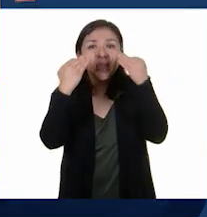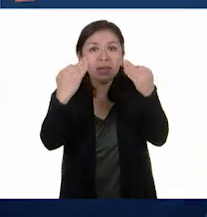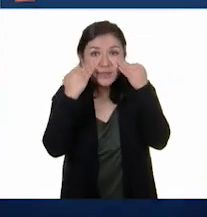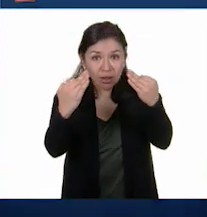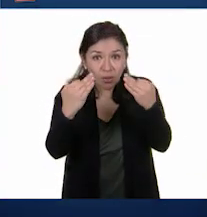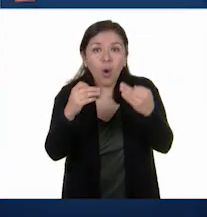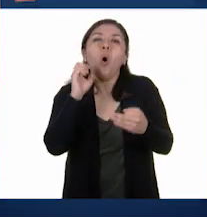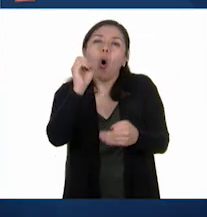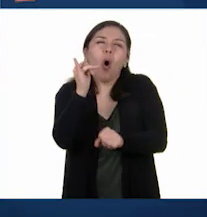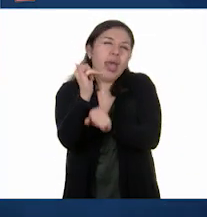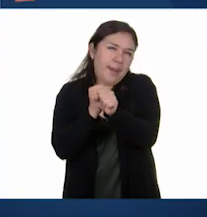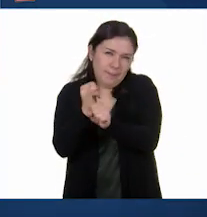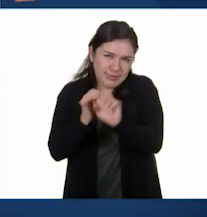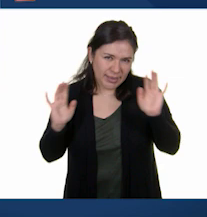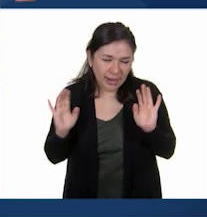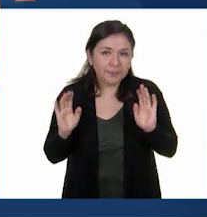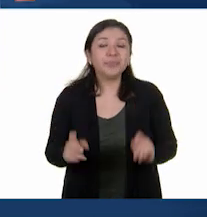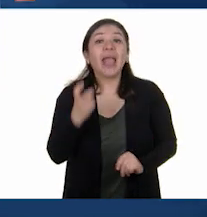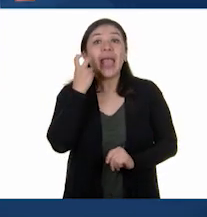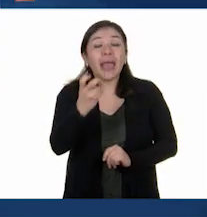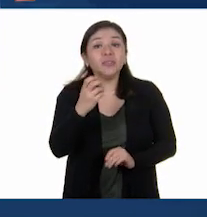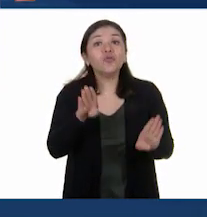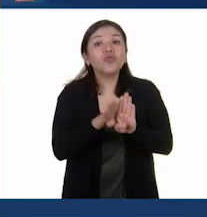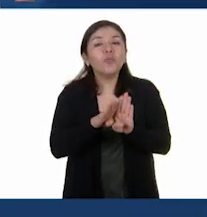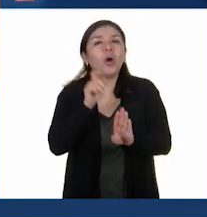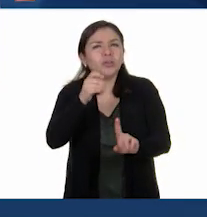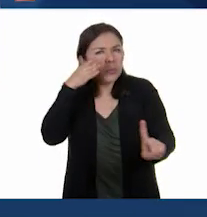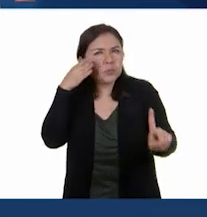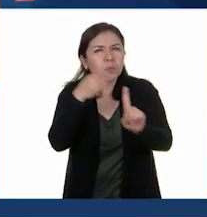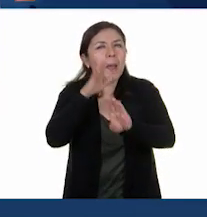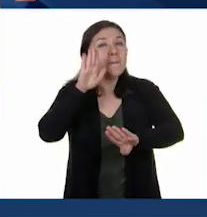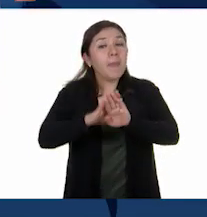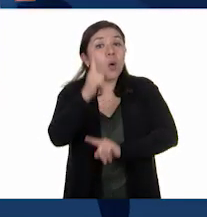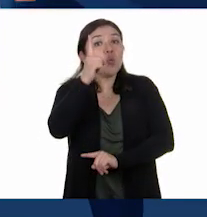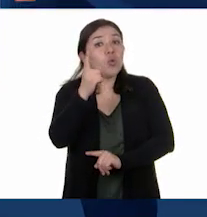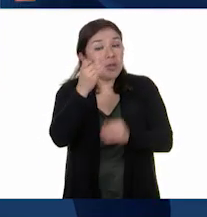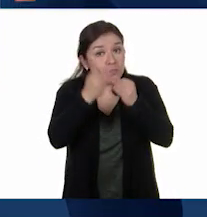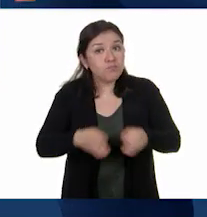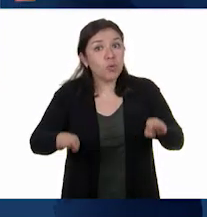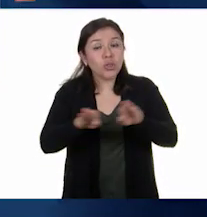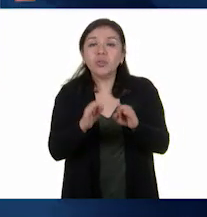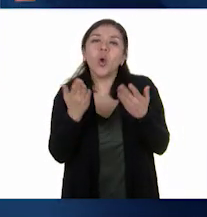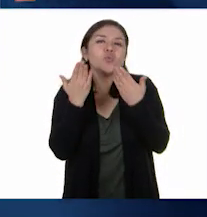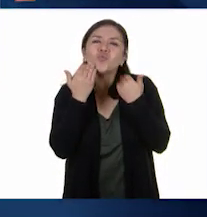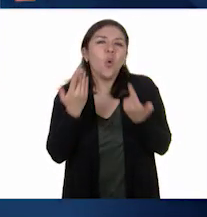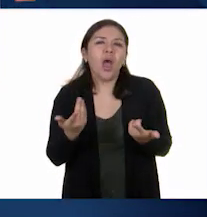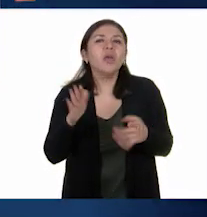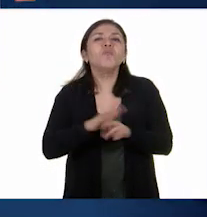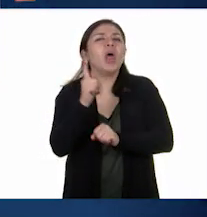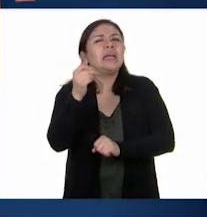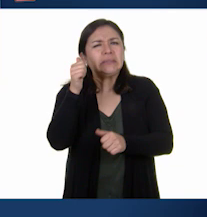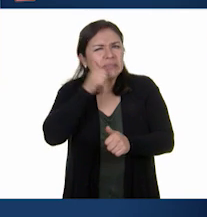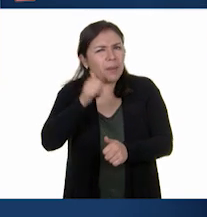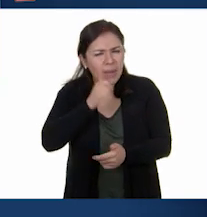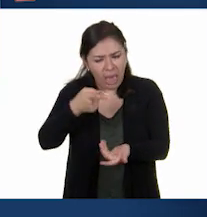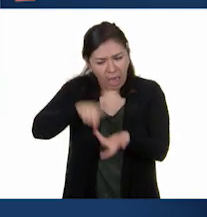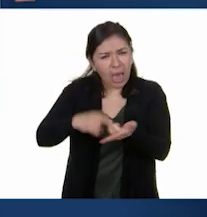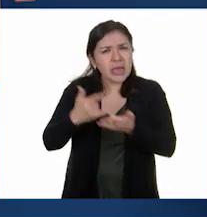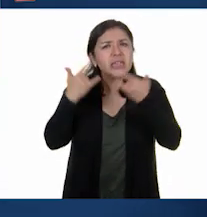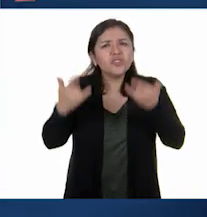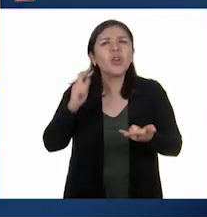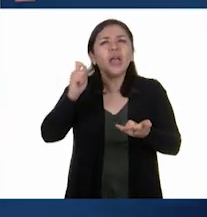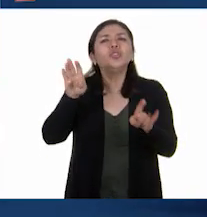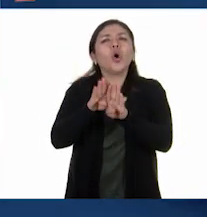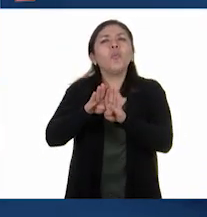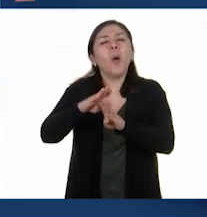o investigaron. La objetividad en sentido estricto no existe, pues todo en historia es una